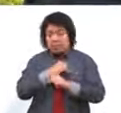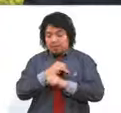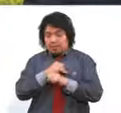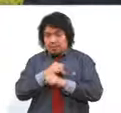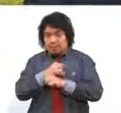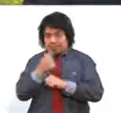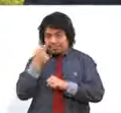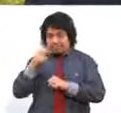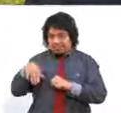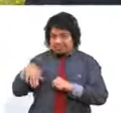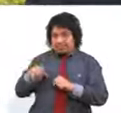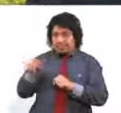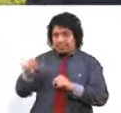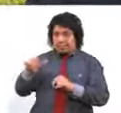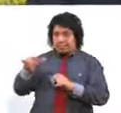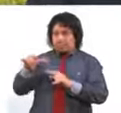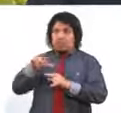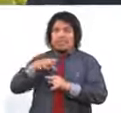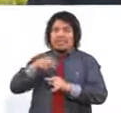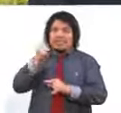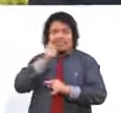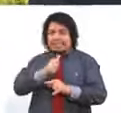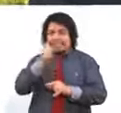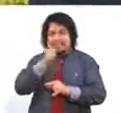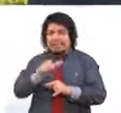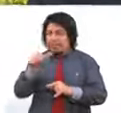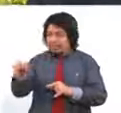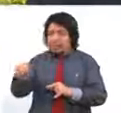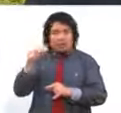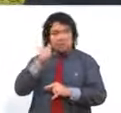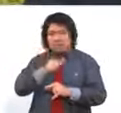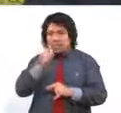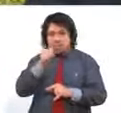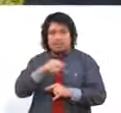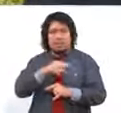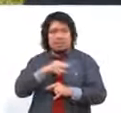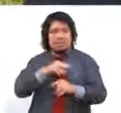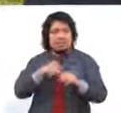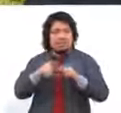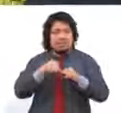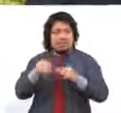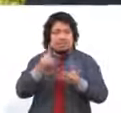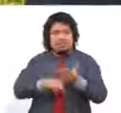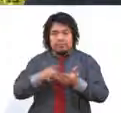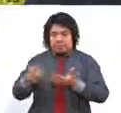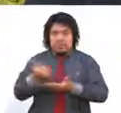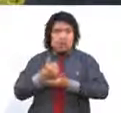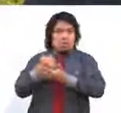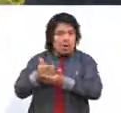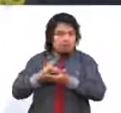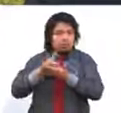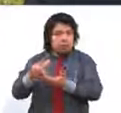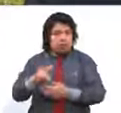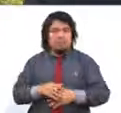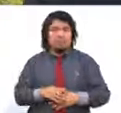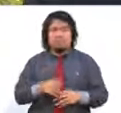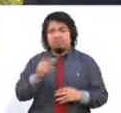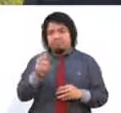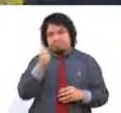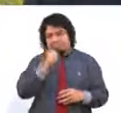hemos anunciado últimamente participa esta unidad. Siempre están presentes, están en apoyo y